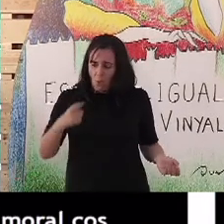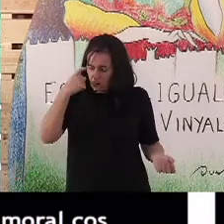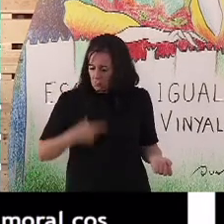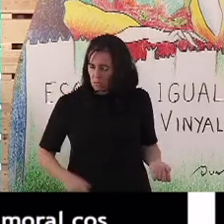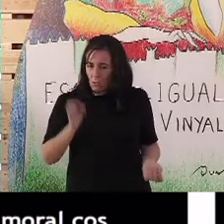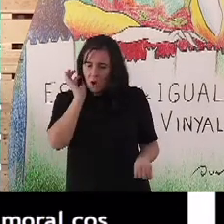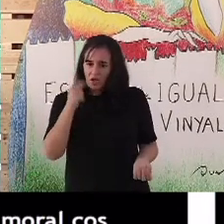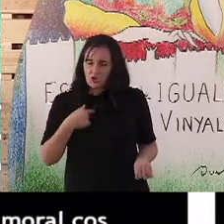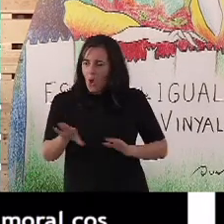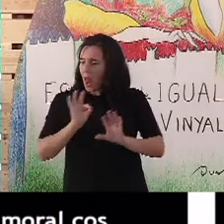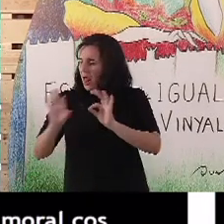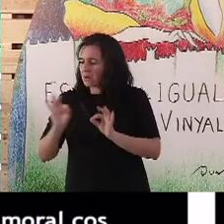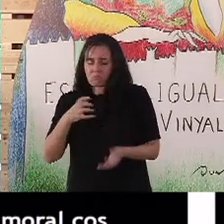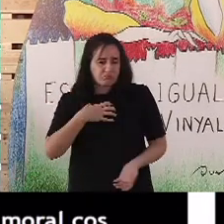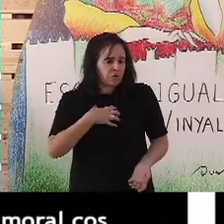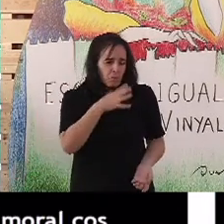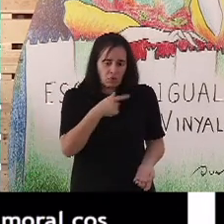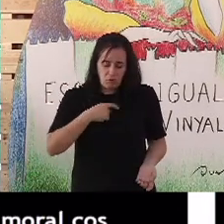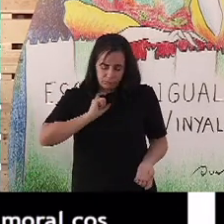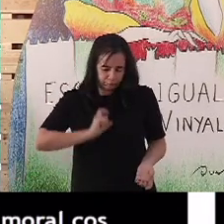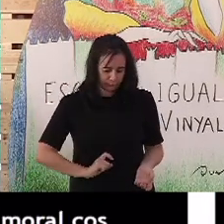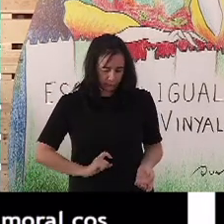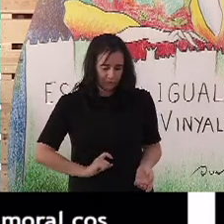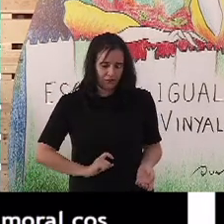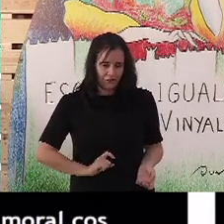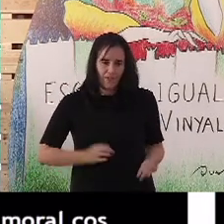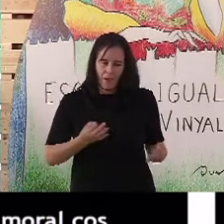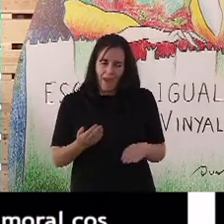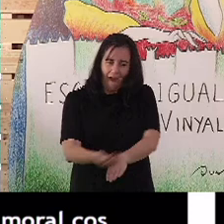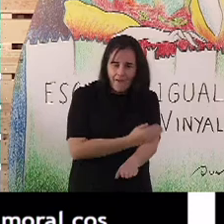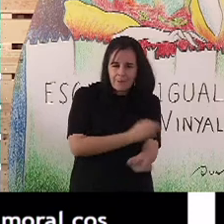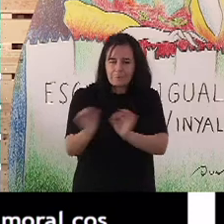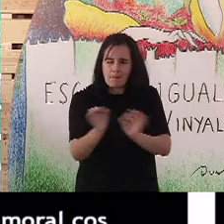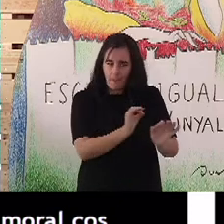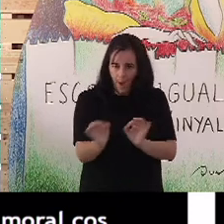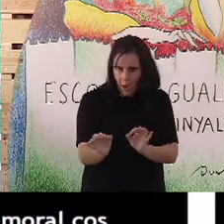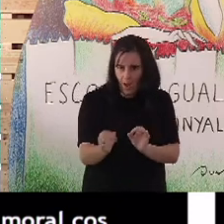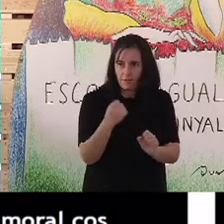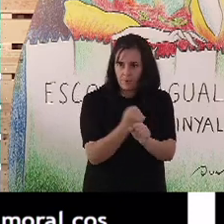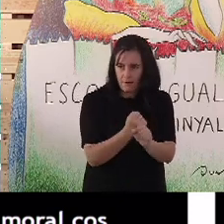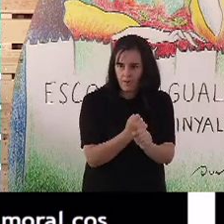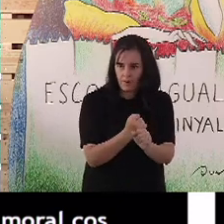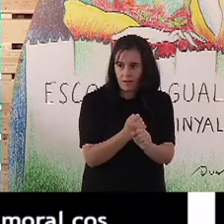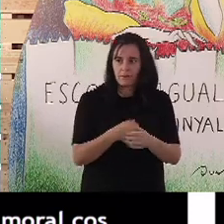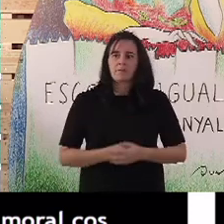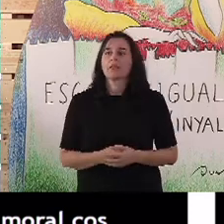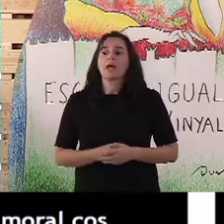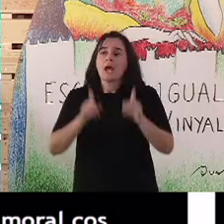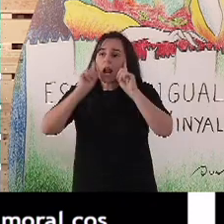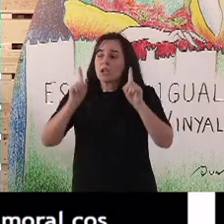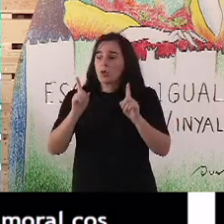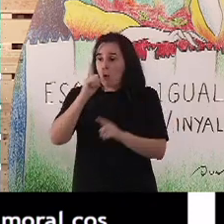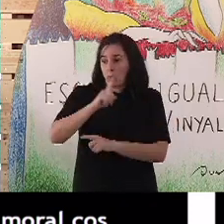que pode tomar as túas propias decisións. Eso se prepara previamente. No caso da